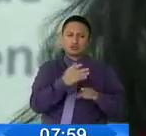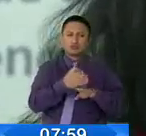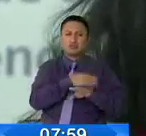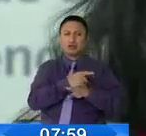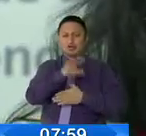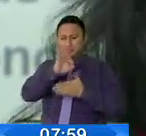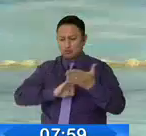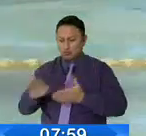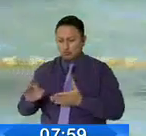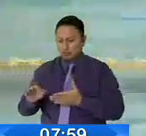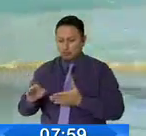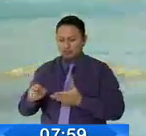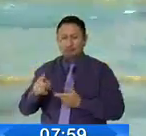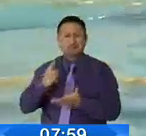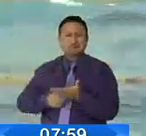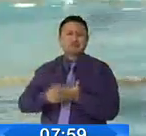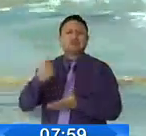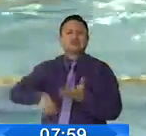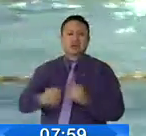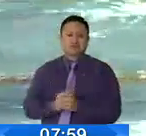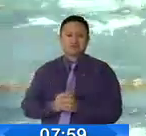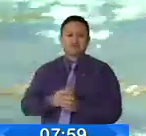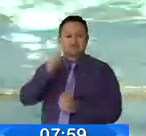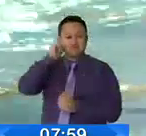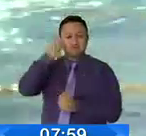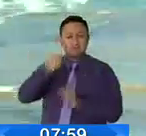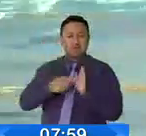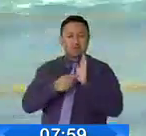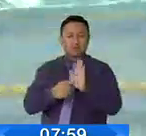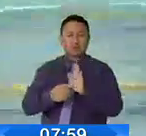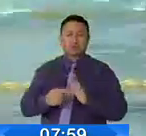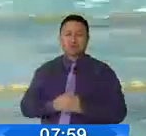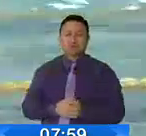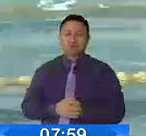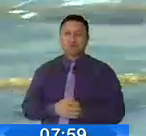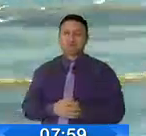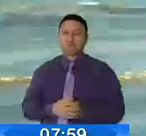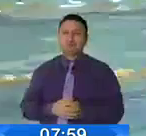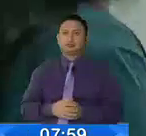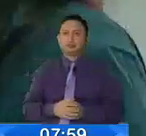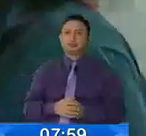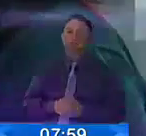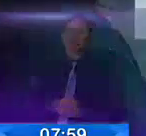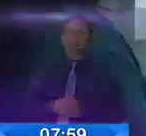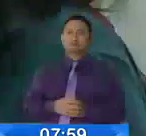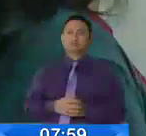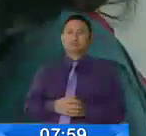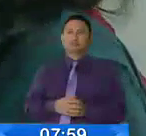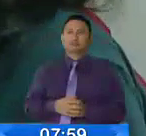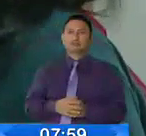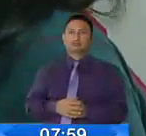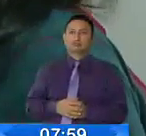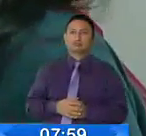paso al trámite? ¿Quieres saberlo? En una siguiente entrega le contaremos. En Quito informó Andrea Orbe.